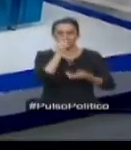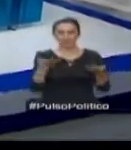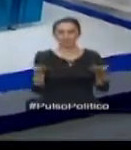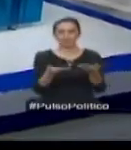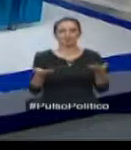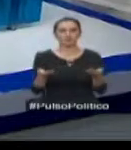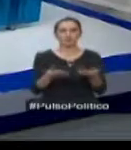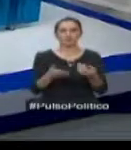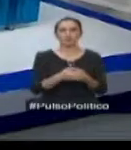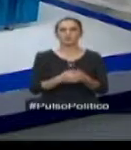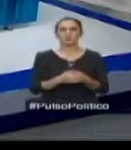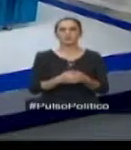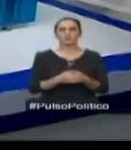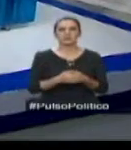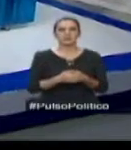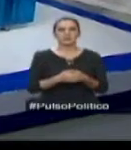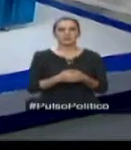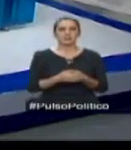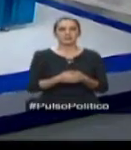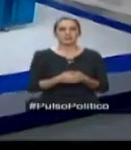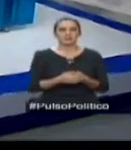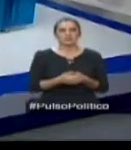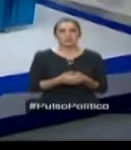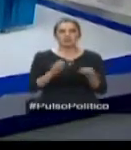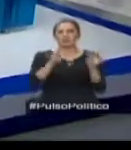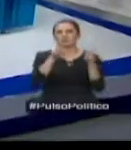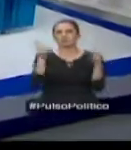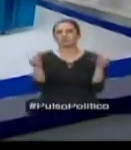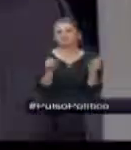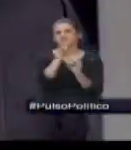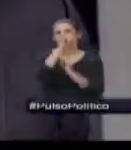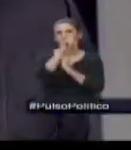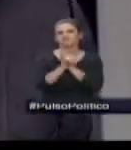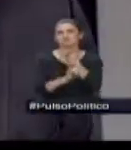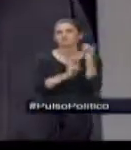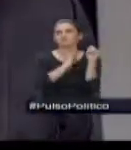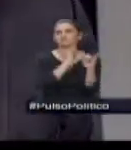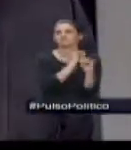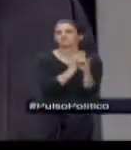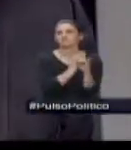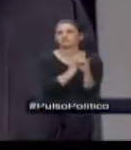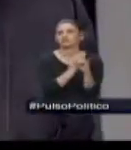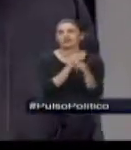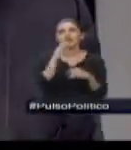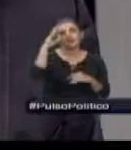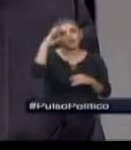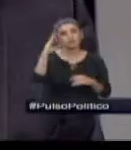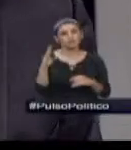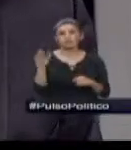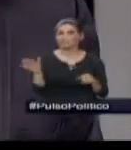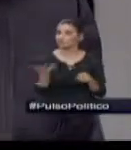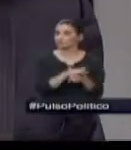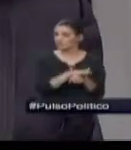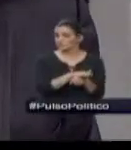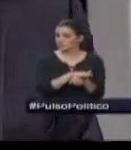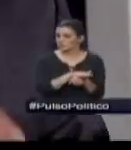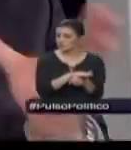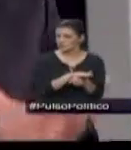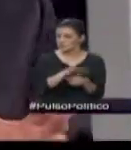una parte de un crimen un elemento del crimen organizado transnacional la a la policía le es suficiente